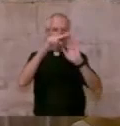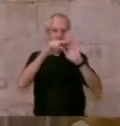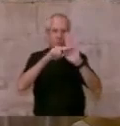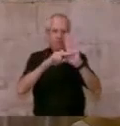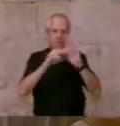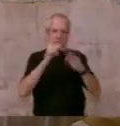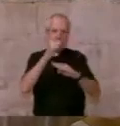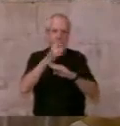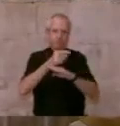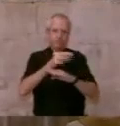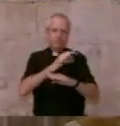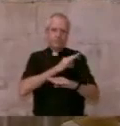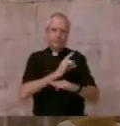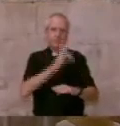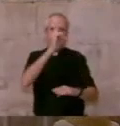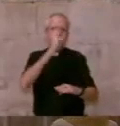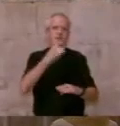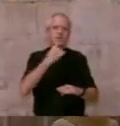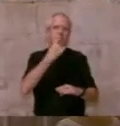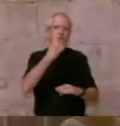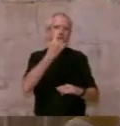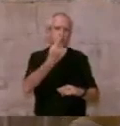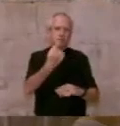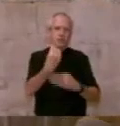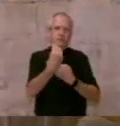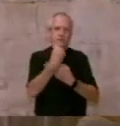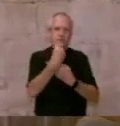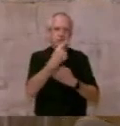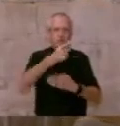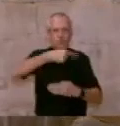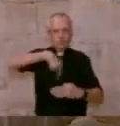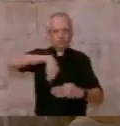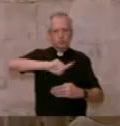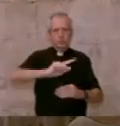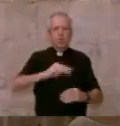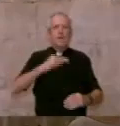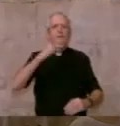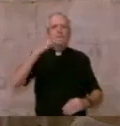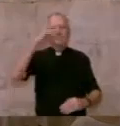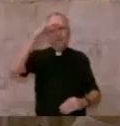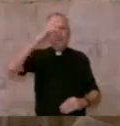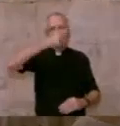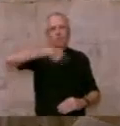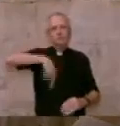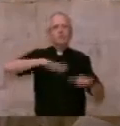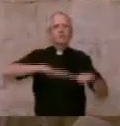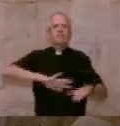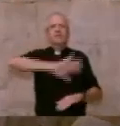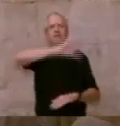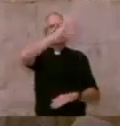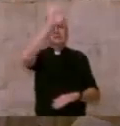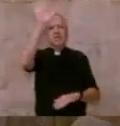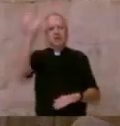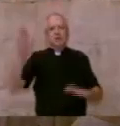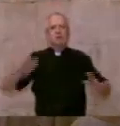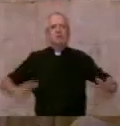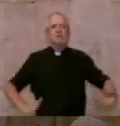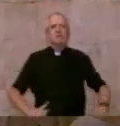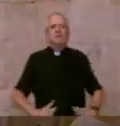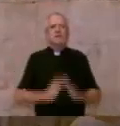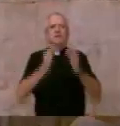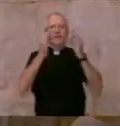Fieles al mandato del Señor y siguiendo su divina enseñanza, nos atrevemos a decir: Pare nostre que esteu en el